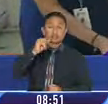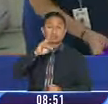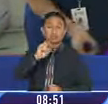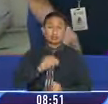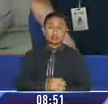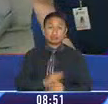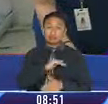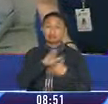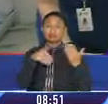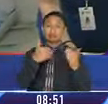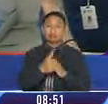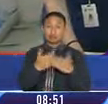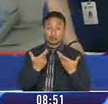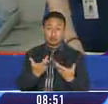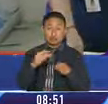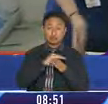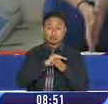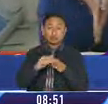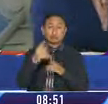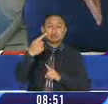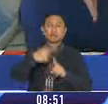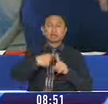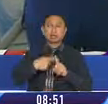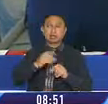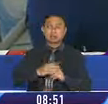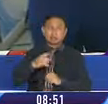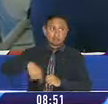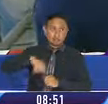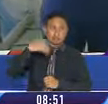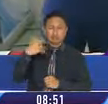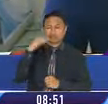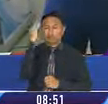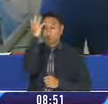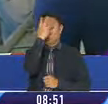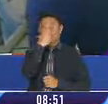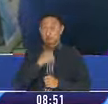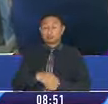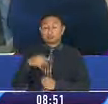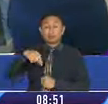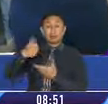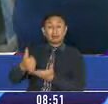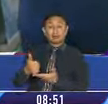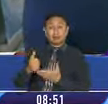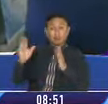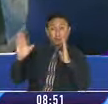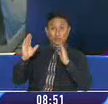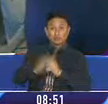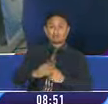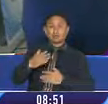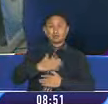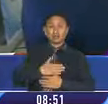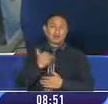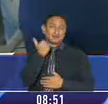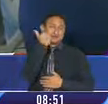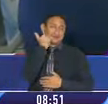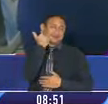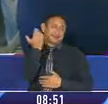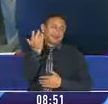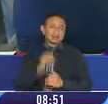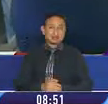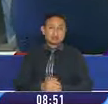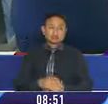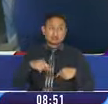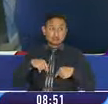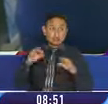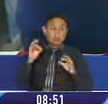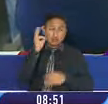todos cordialmente invitados. El mercado Solanda está hermoso, la atención es muy cálida, mis caseritas me han tratado de lo lindo. Además de encontrar todas